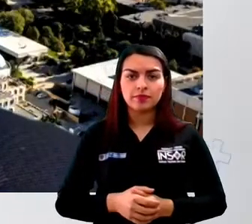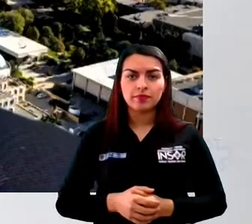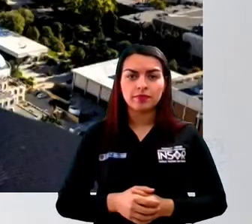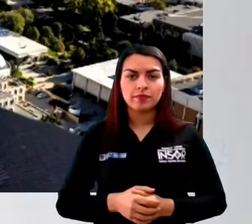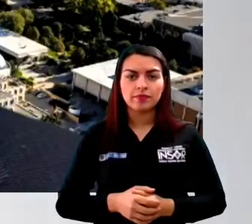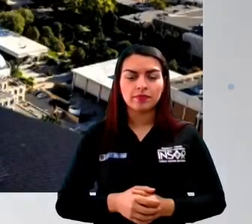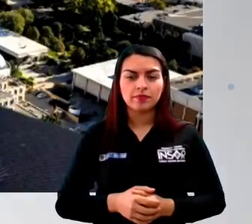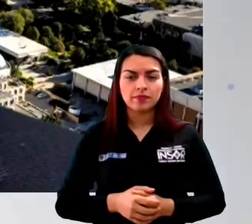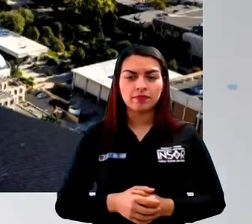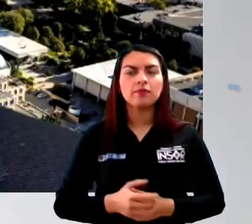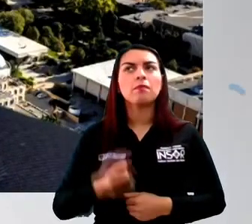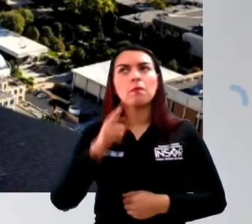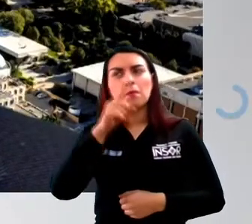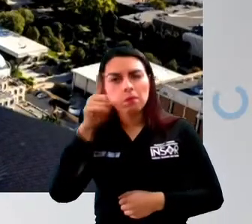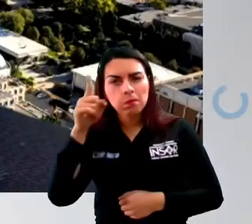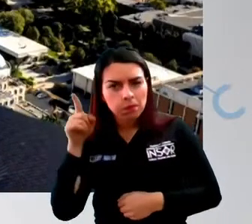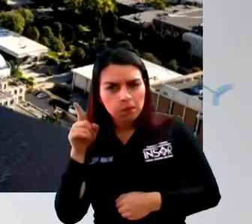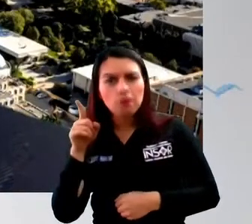Y algunas veces,